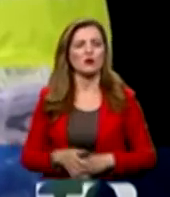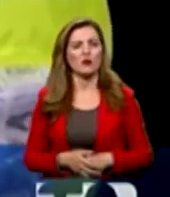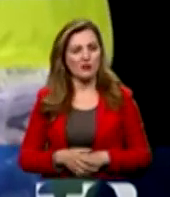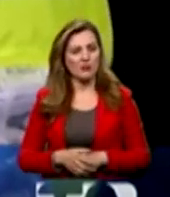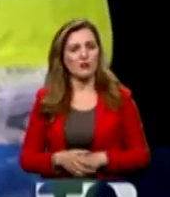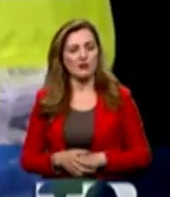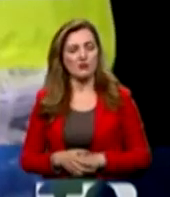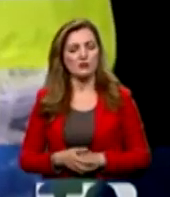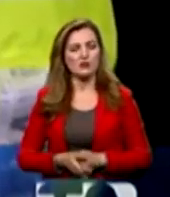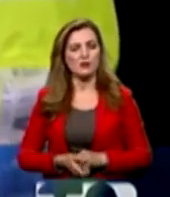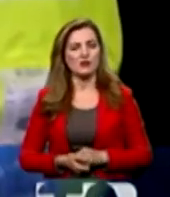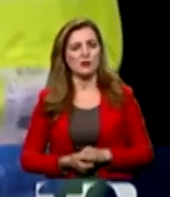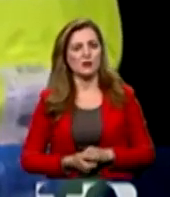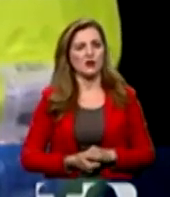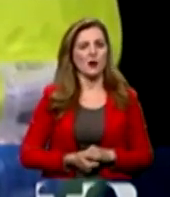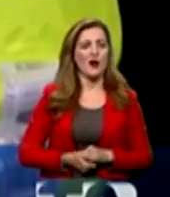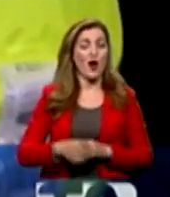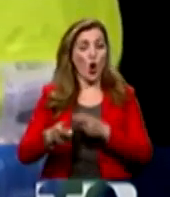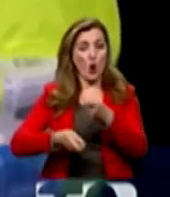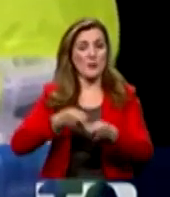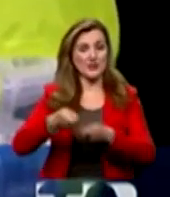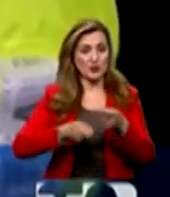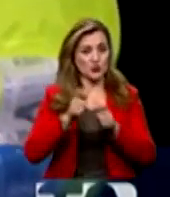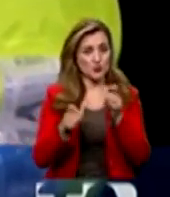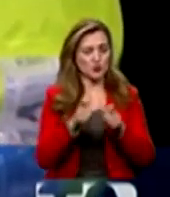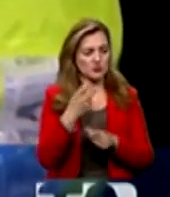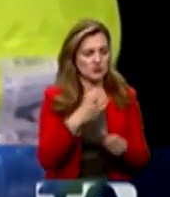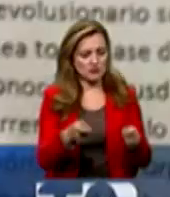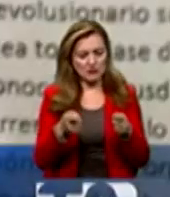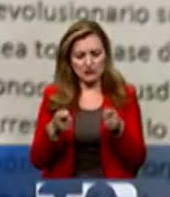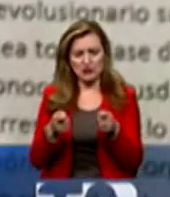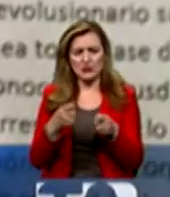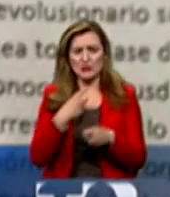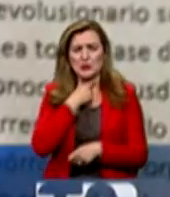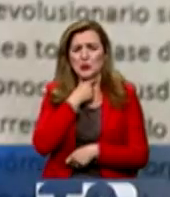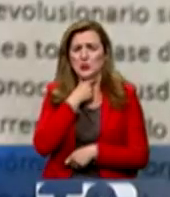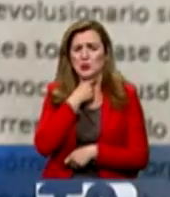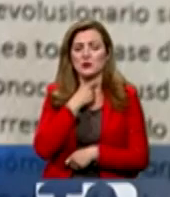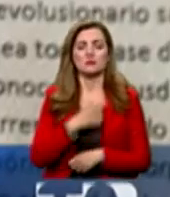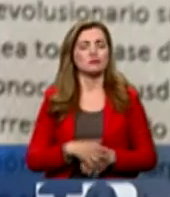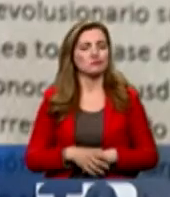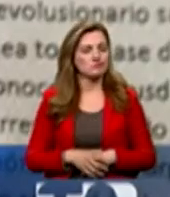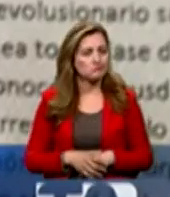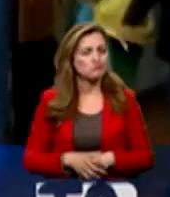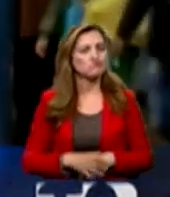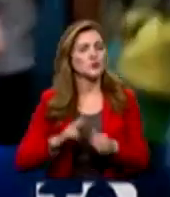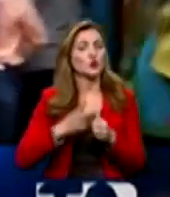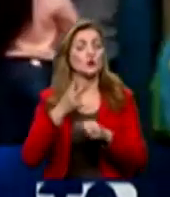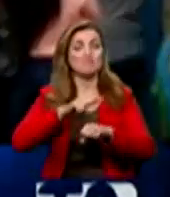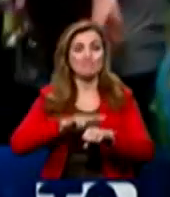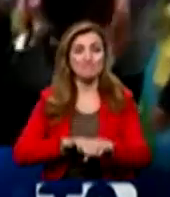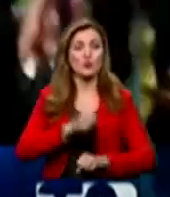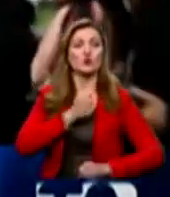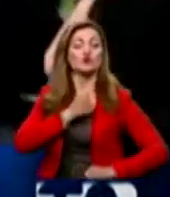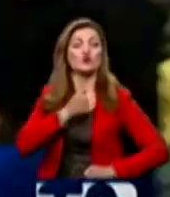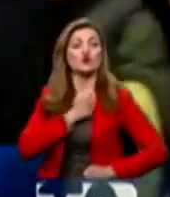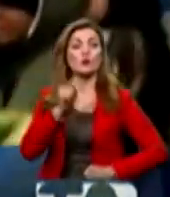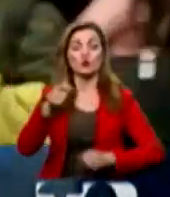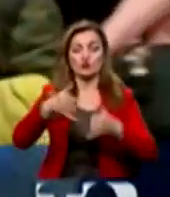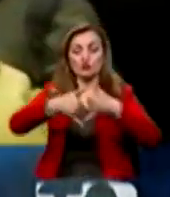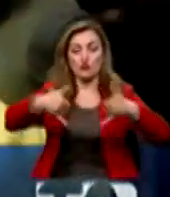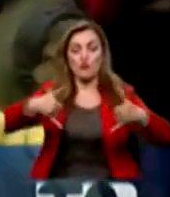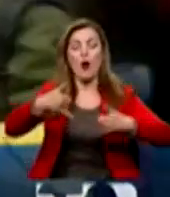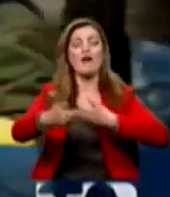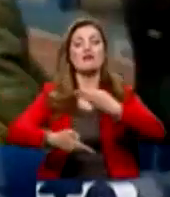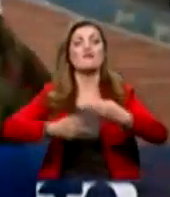Joaquín, trataban de atemorizar acá parte de la ciudadanía de Tulcán. Este comunicado llegó por segunda ocasión al propietario de un local